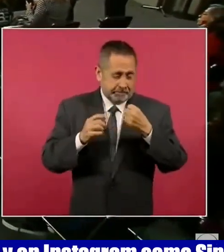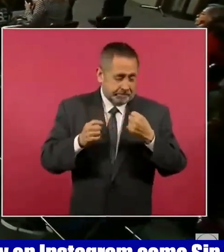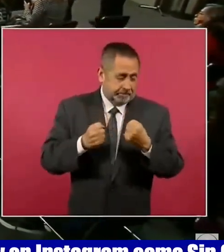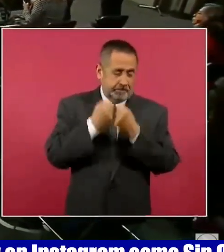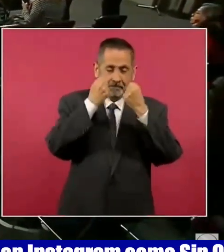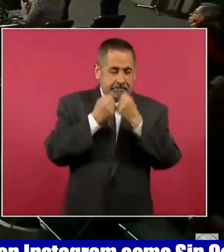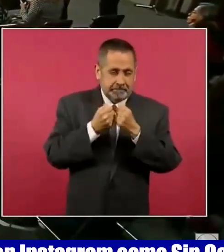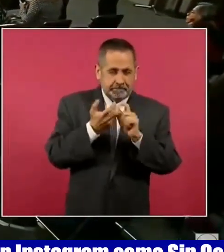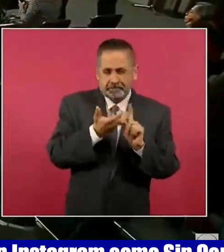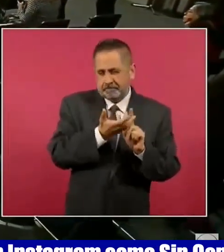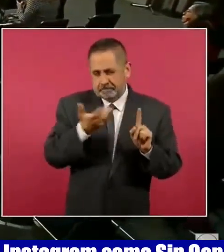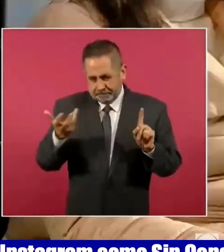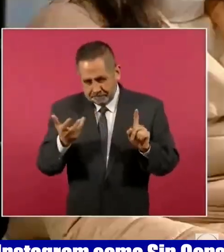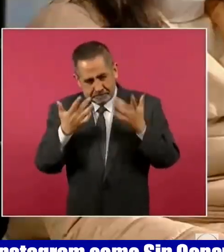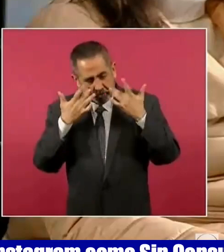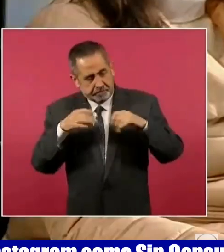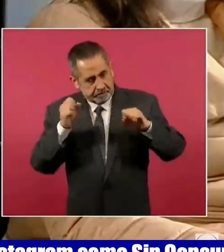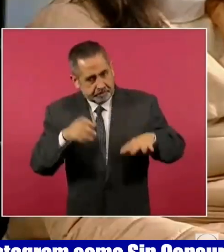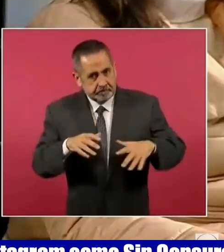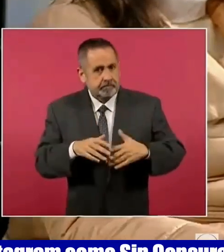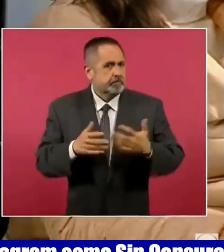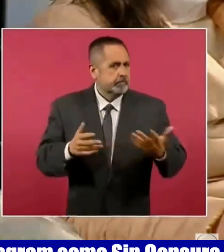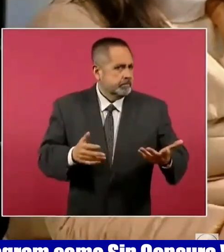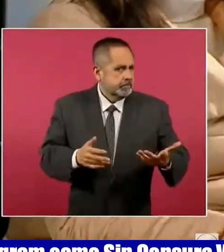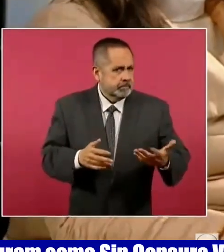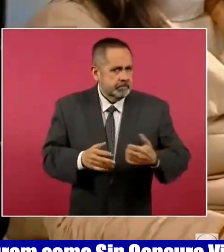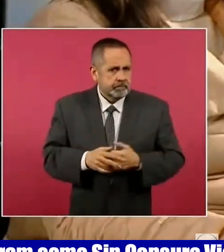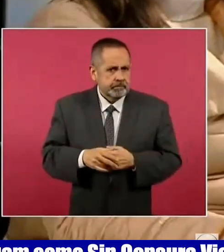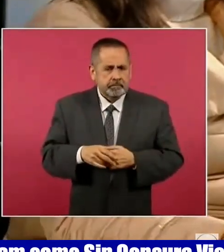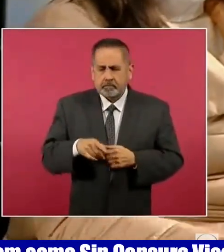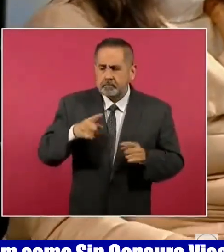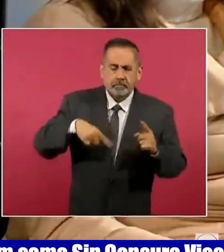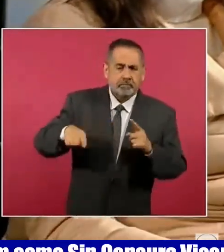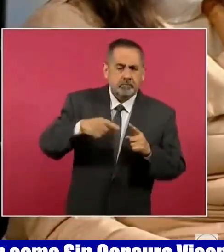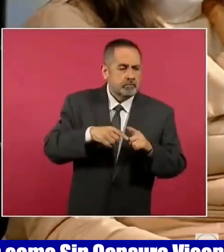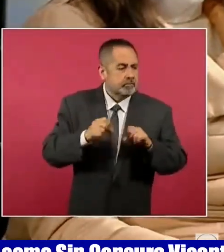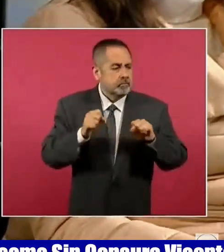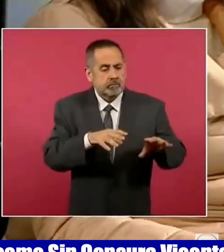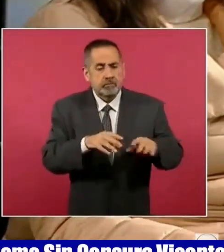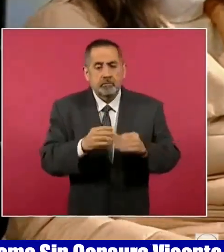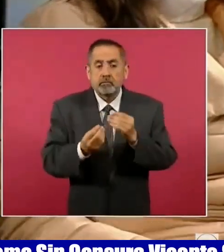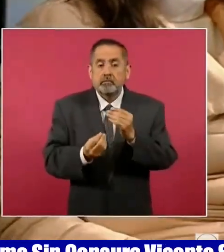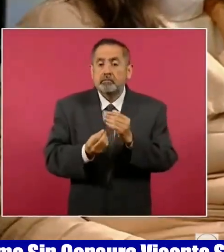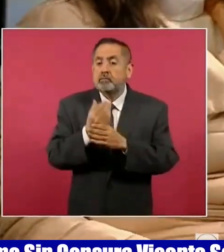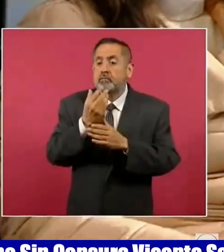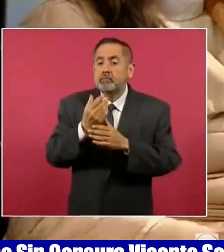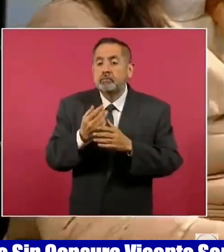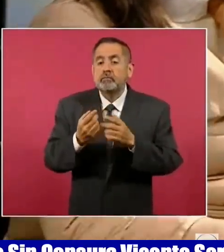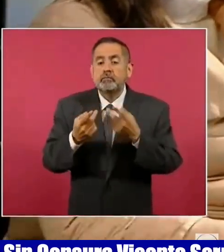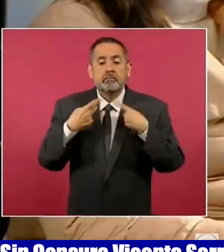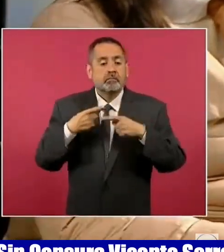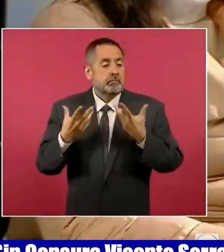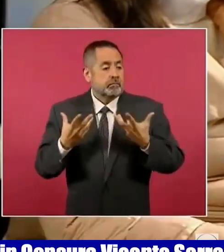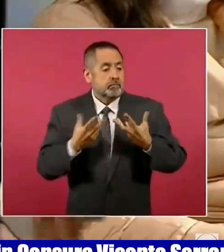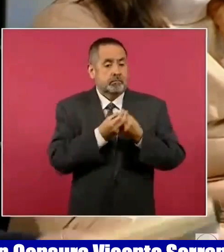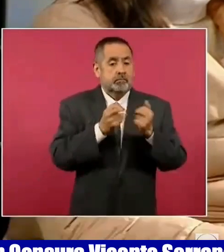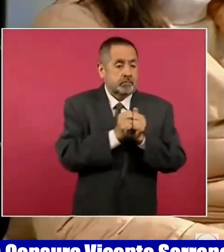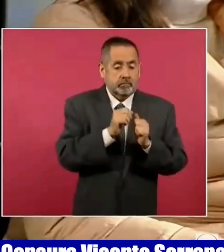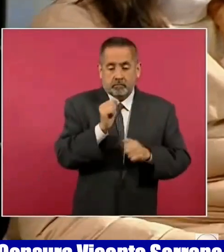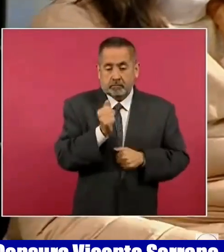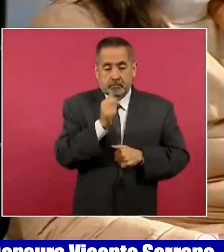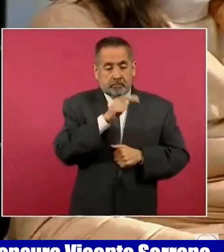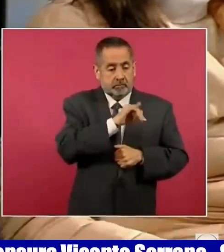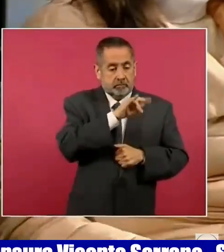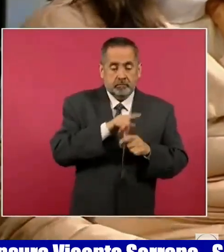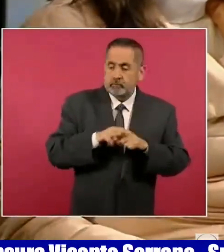que ha sido una situación muy, muy difícil, que él siempre ha hecho un llamado al diálogo y a la conciliación con compromiso,